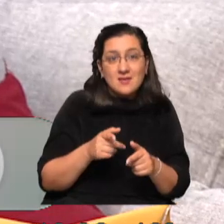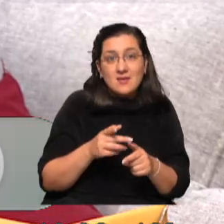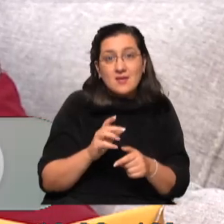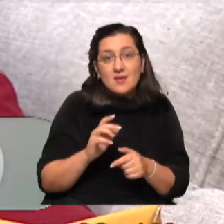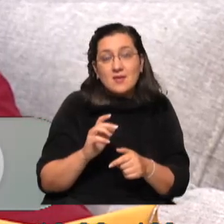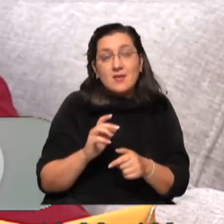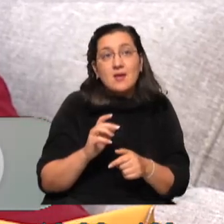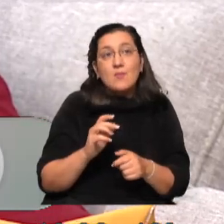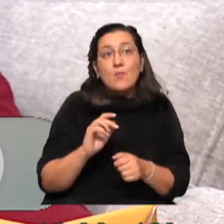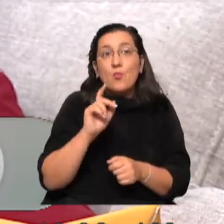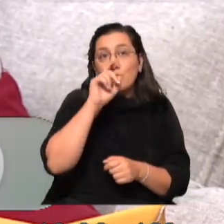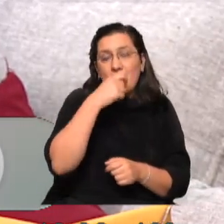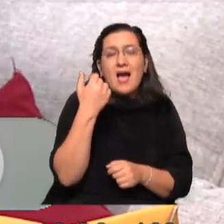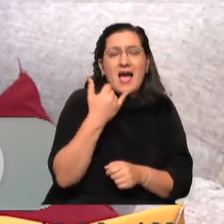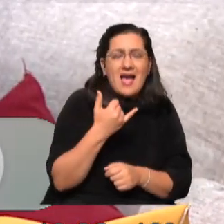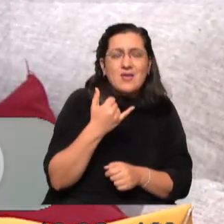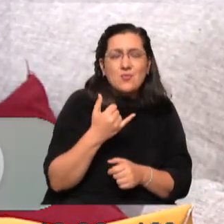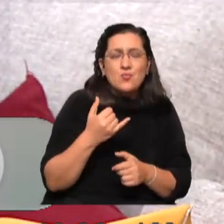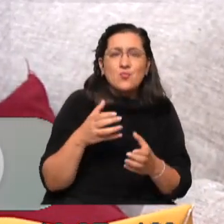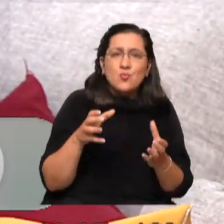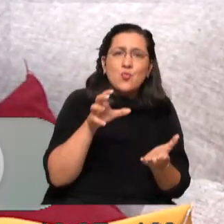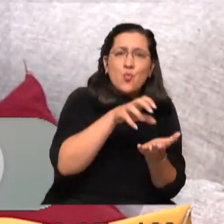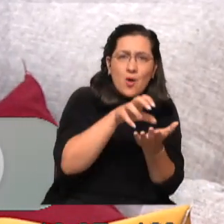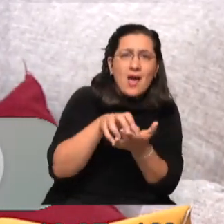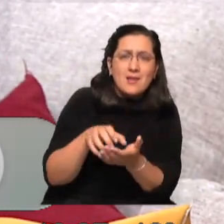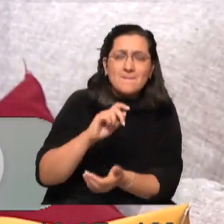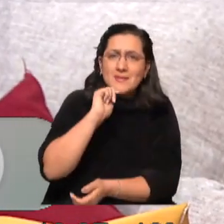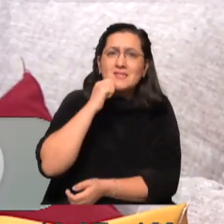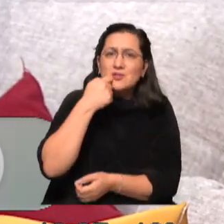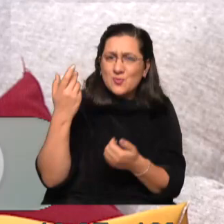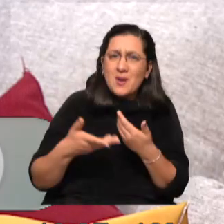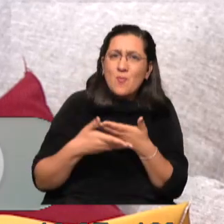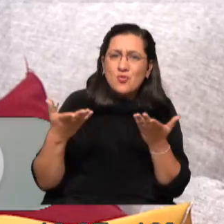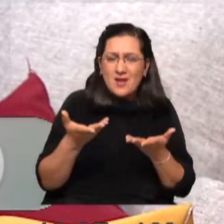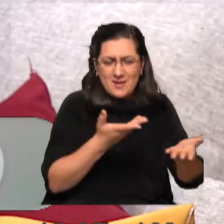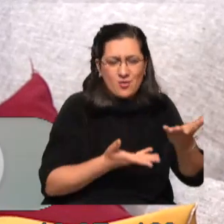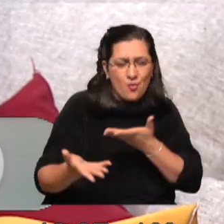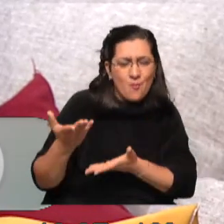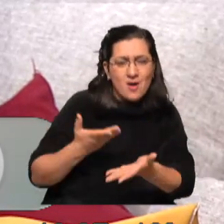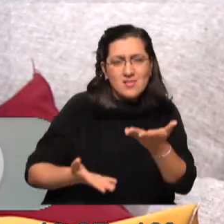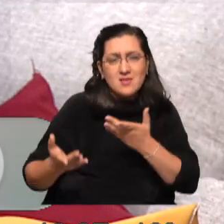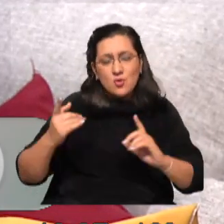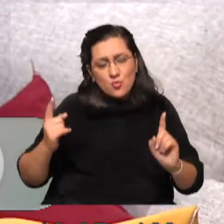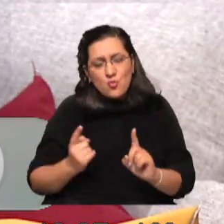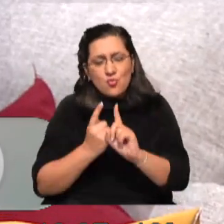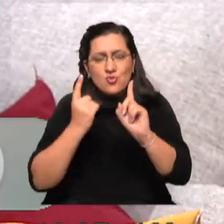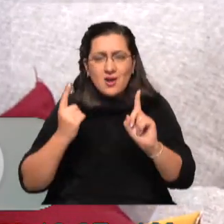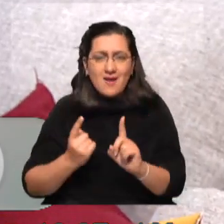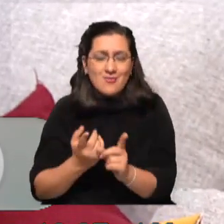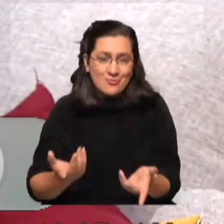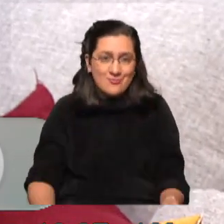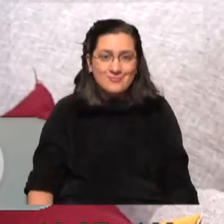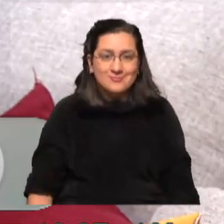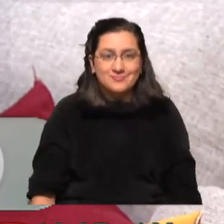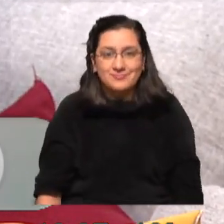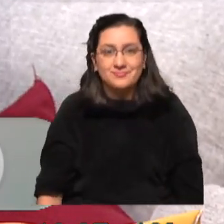Montevideo como una movida preciosa donde poder darse a conocer, florecer, compartir, como desde el encuentro lo que uno hace.